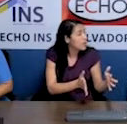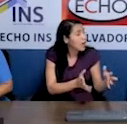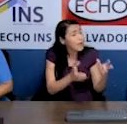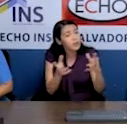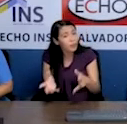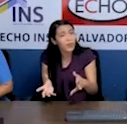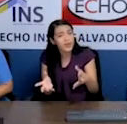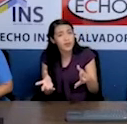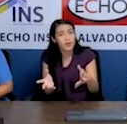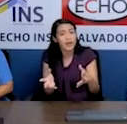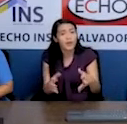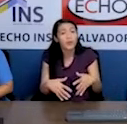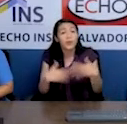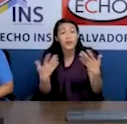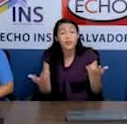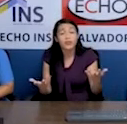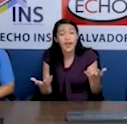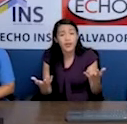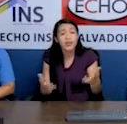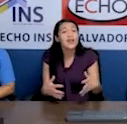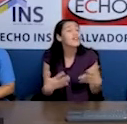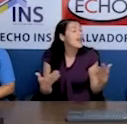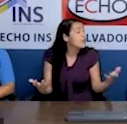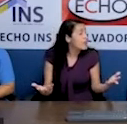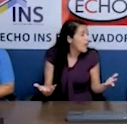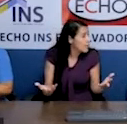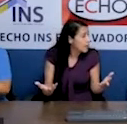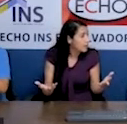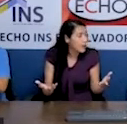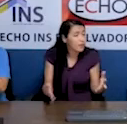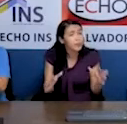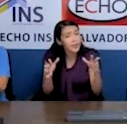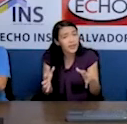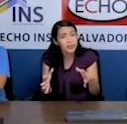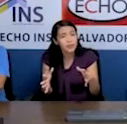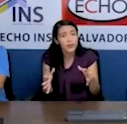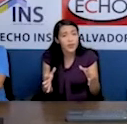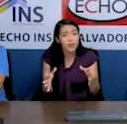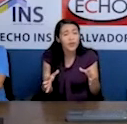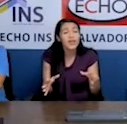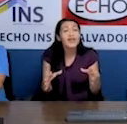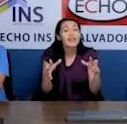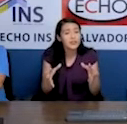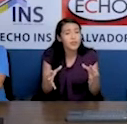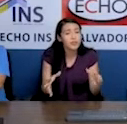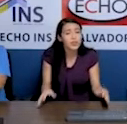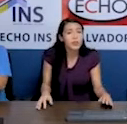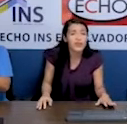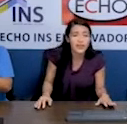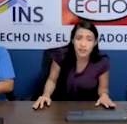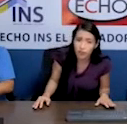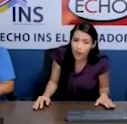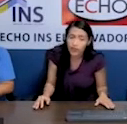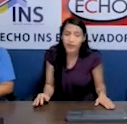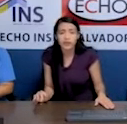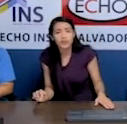de quimioterapia no puede ayudar, o por el contrario, radioterapia también pudiera ser un manejo resolutivo